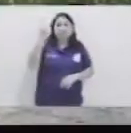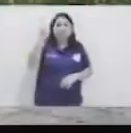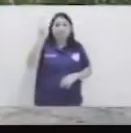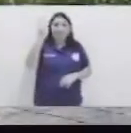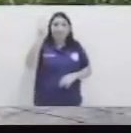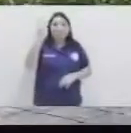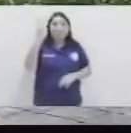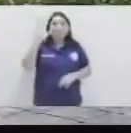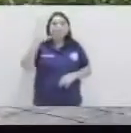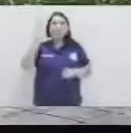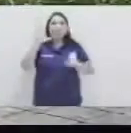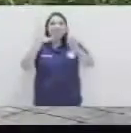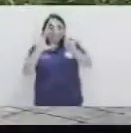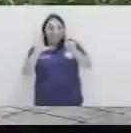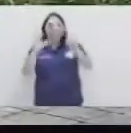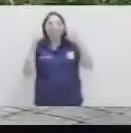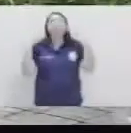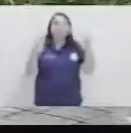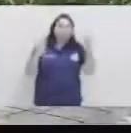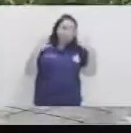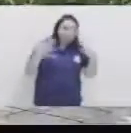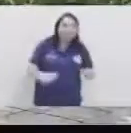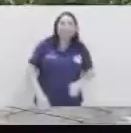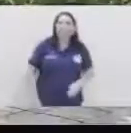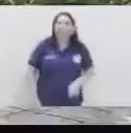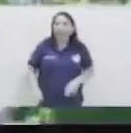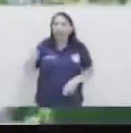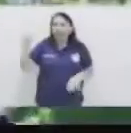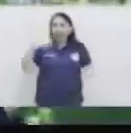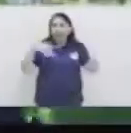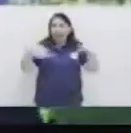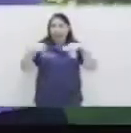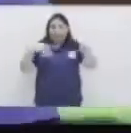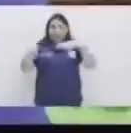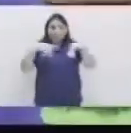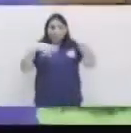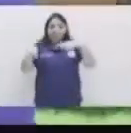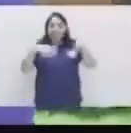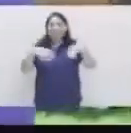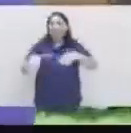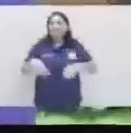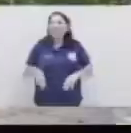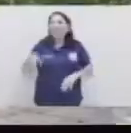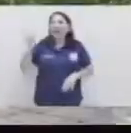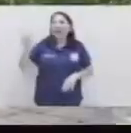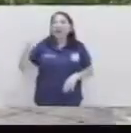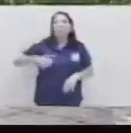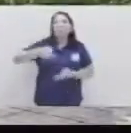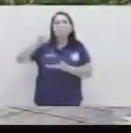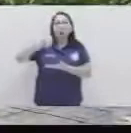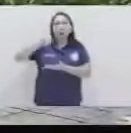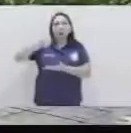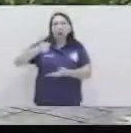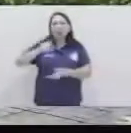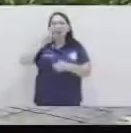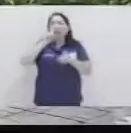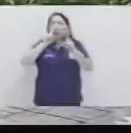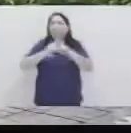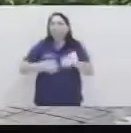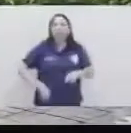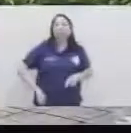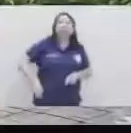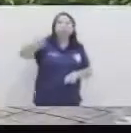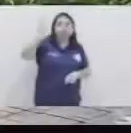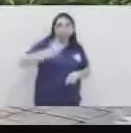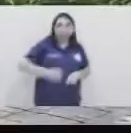2, 3, 4, 5, 6. Esta es una bolsa y una pelotita de Duropol. Con esta hice un